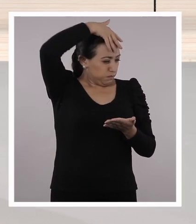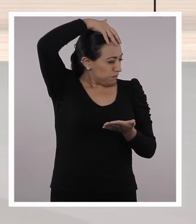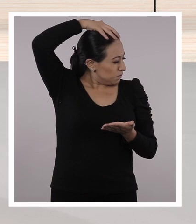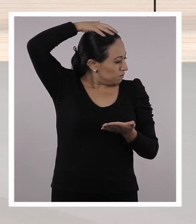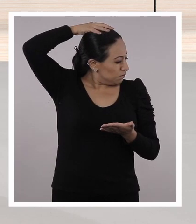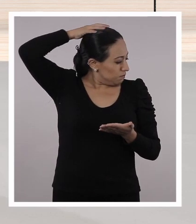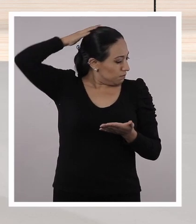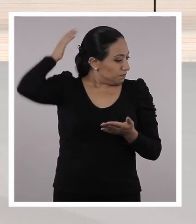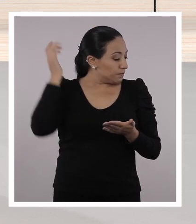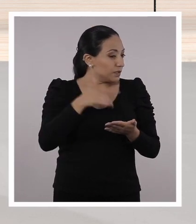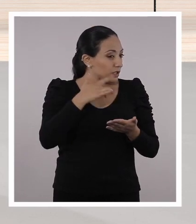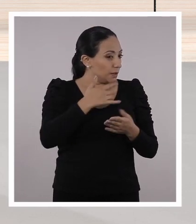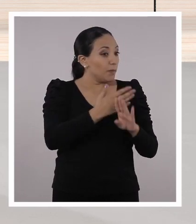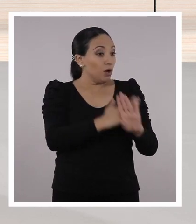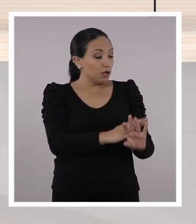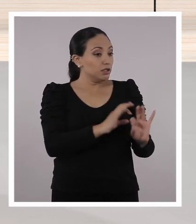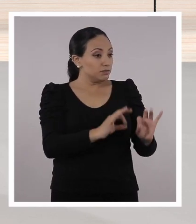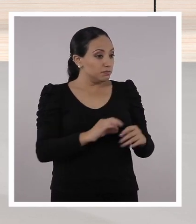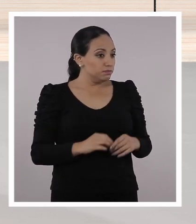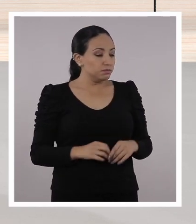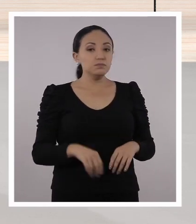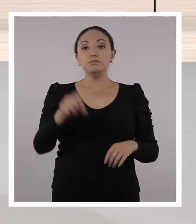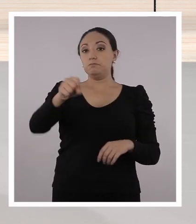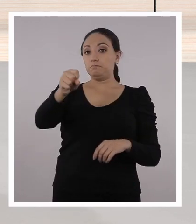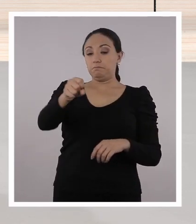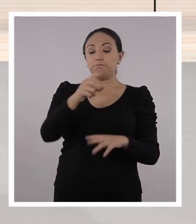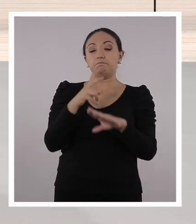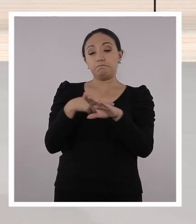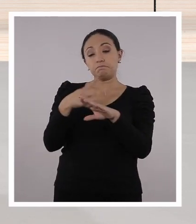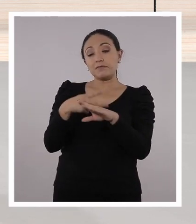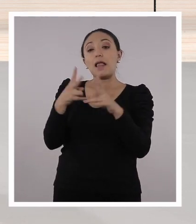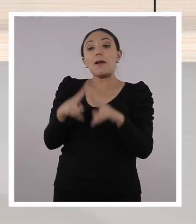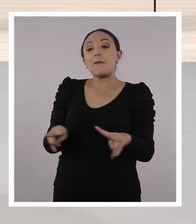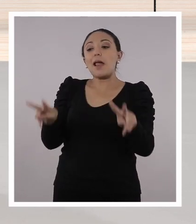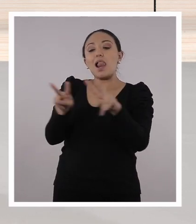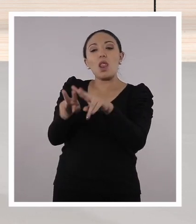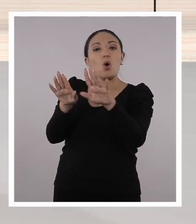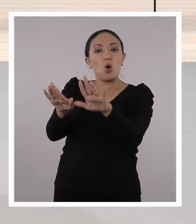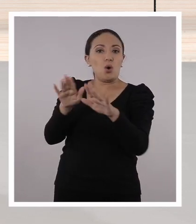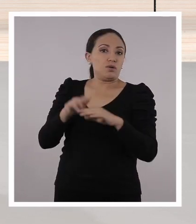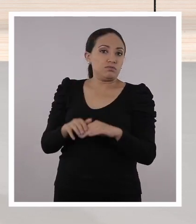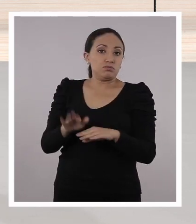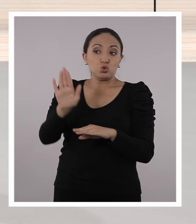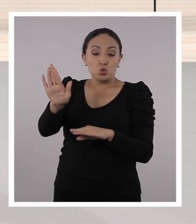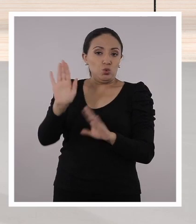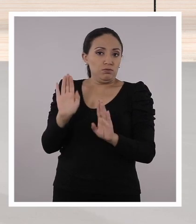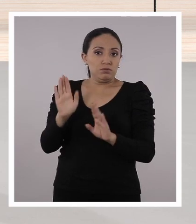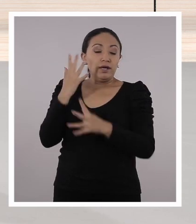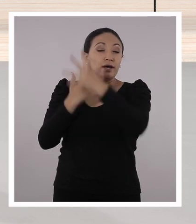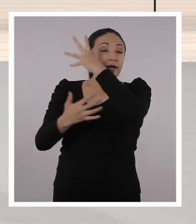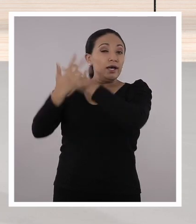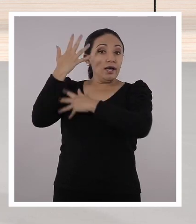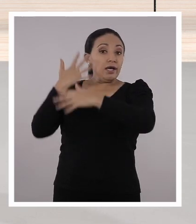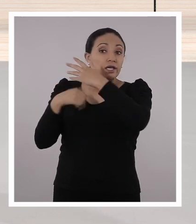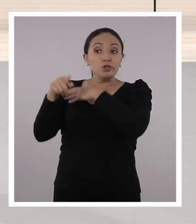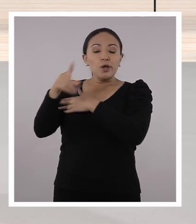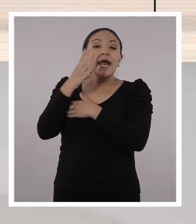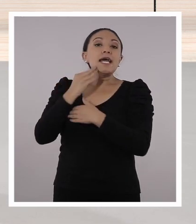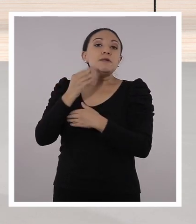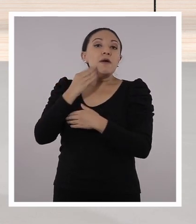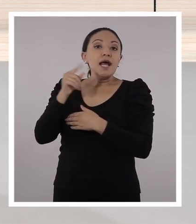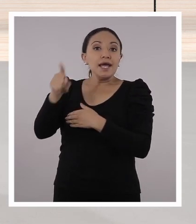deben sentir que están bien protegidos, ¿no? Exacto, ese es el valor que a veces uno le da a las cosas, pero además porque en la